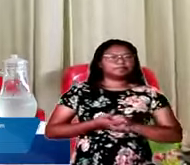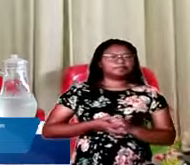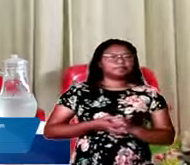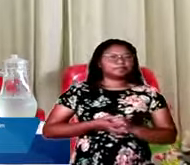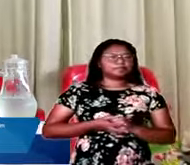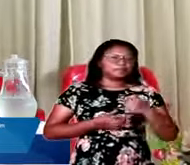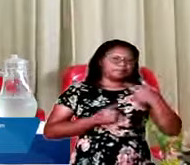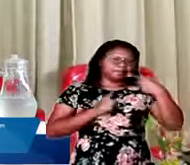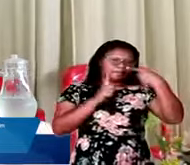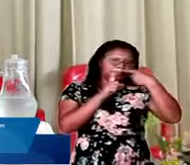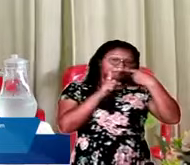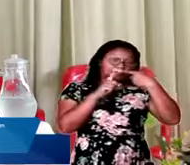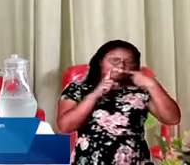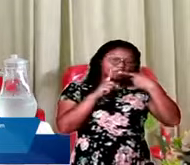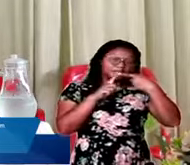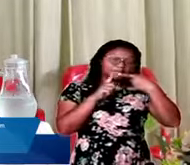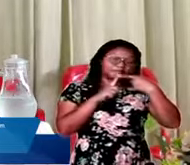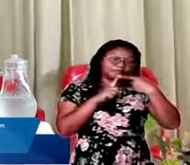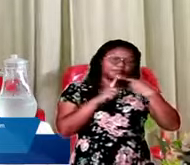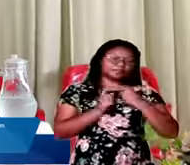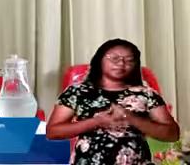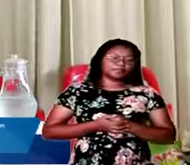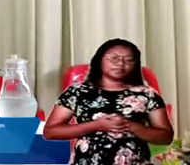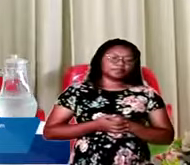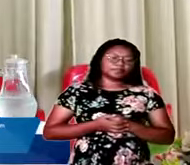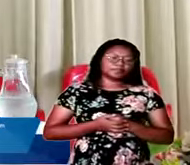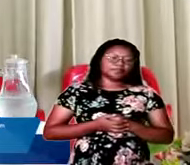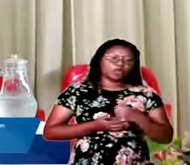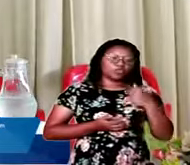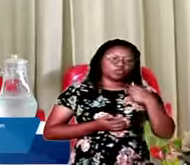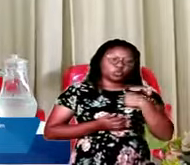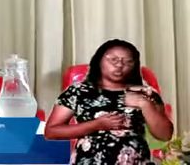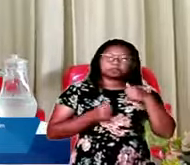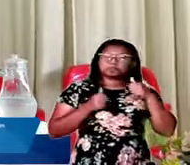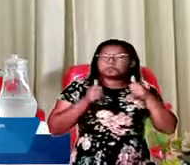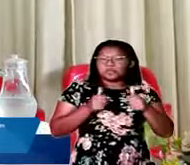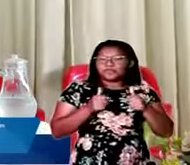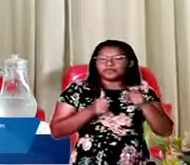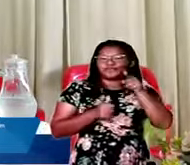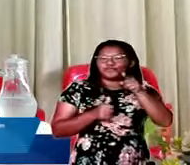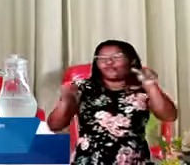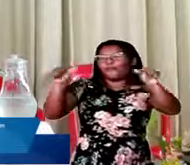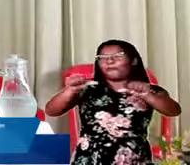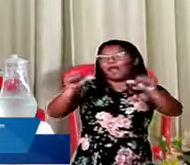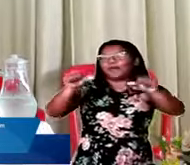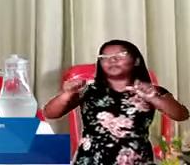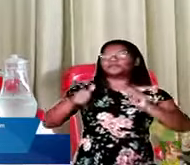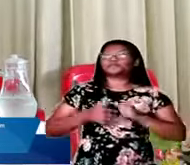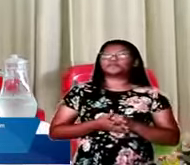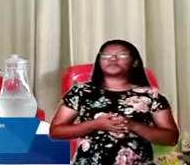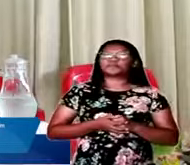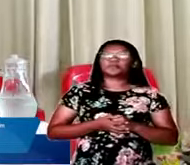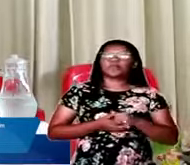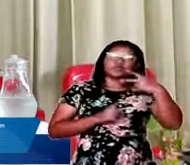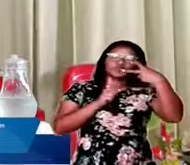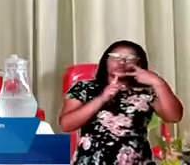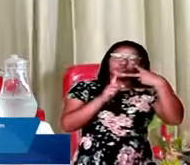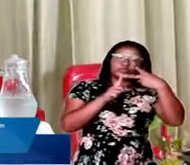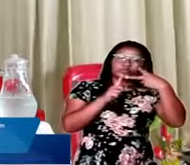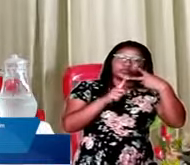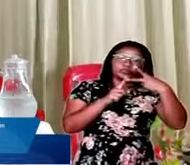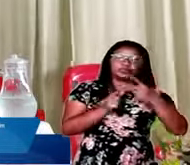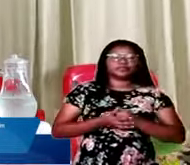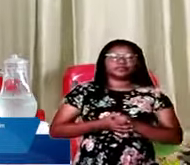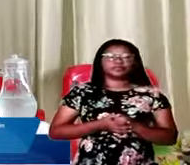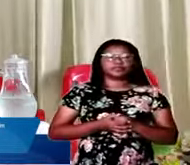Número uno, yo estoy bien, tú estás mal. Número dos,